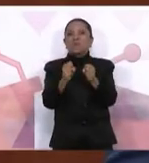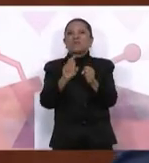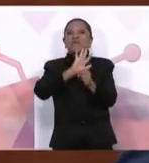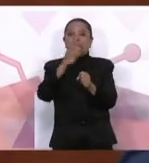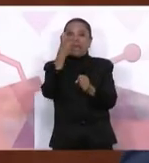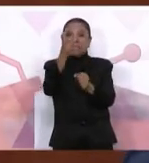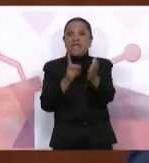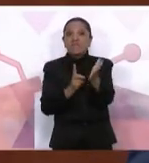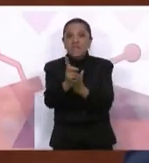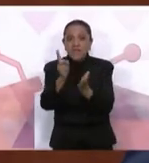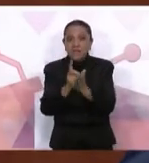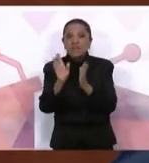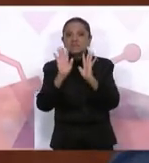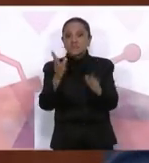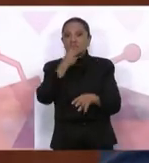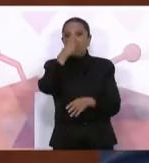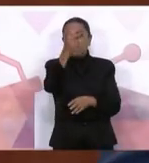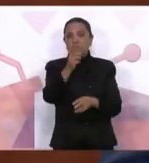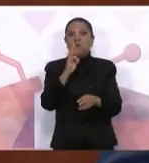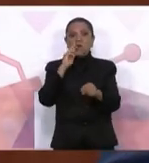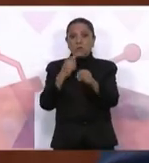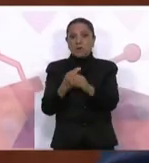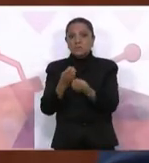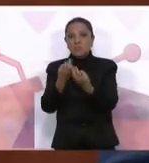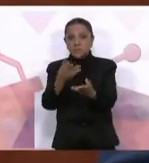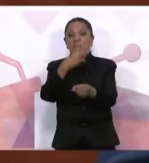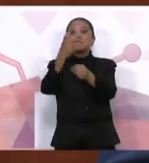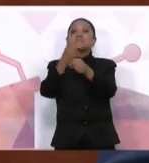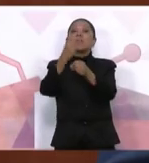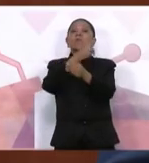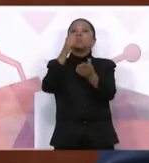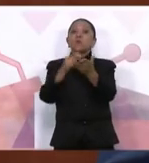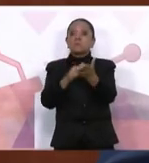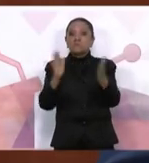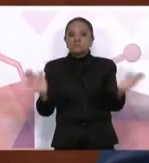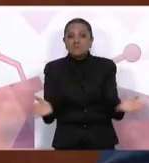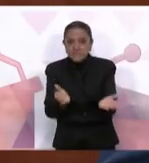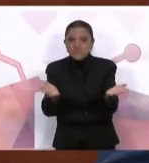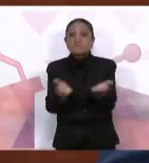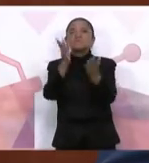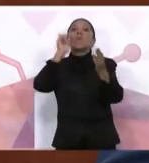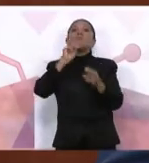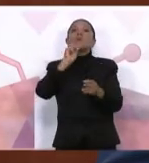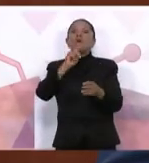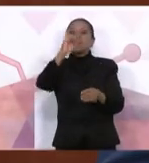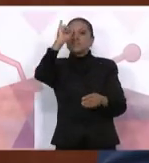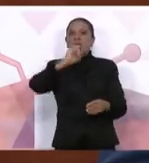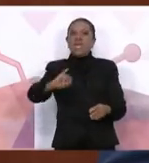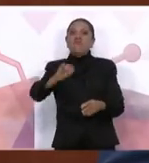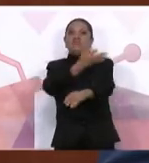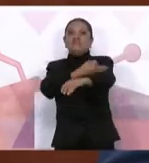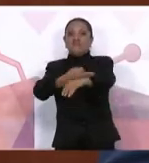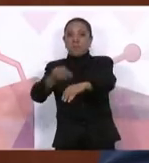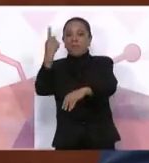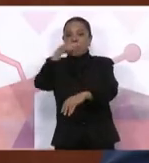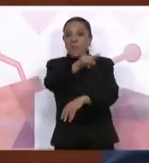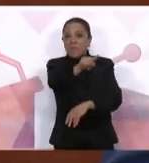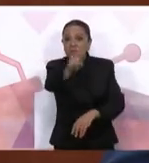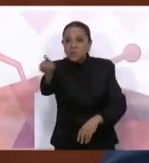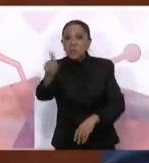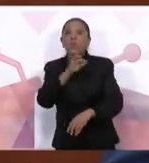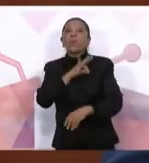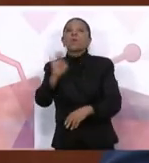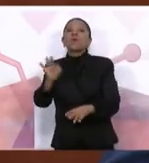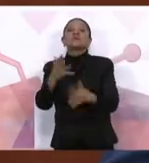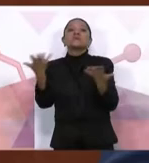y en segundo lugar vamos a seguir impulsando el programa de mujeres jefas de familia para que tú puedas tomar otra decisión